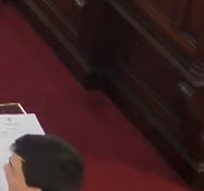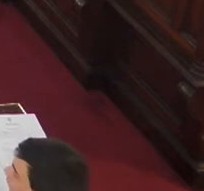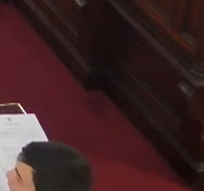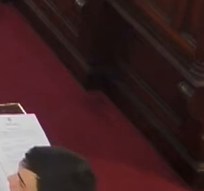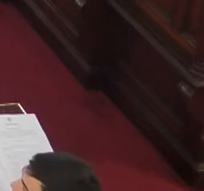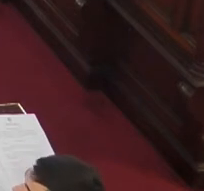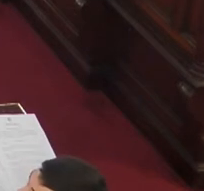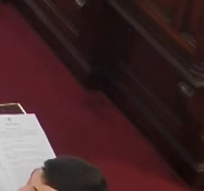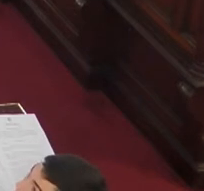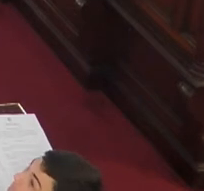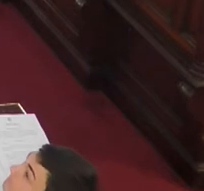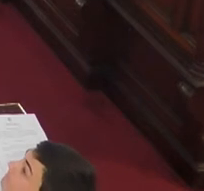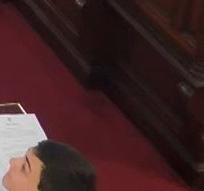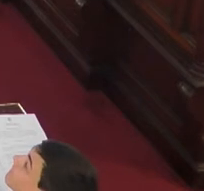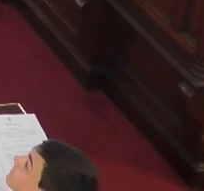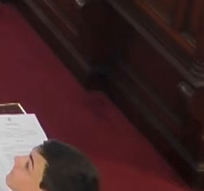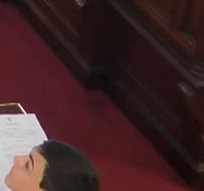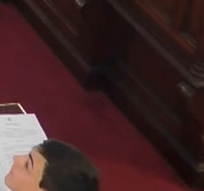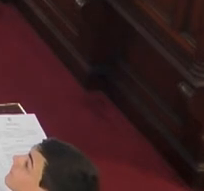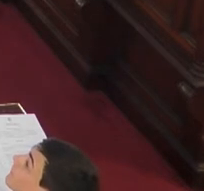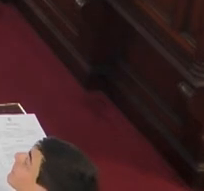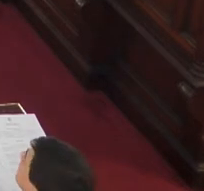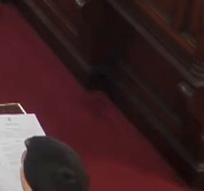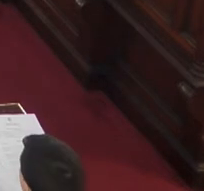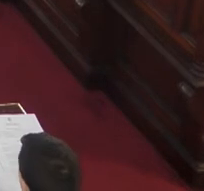Brian Diana Judith Benítez.